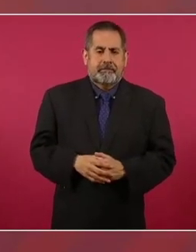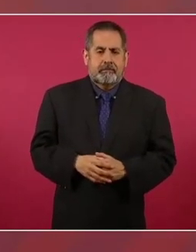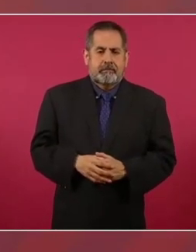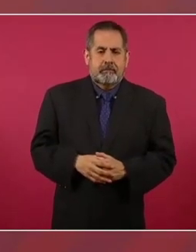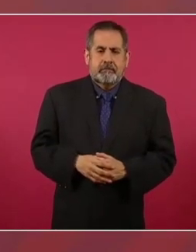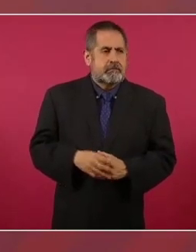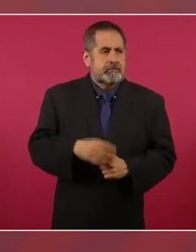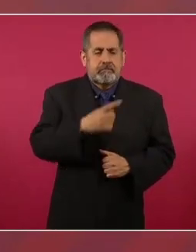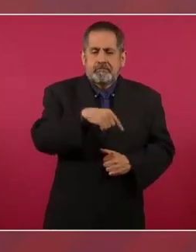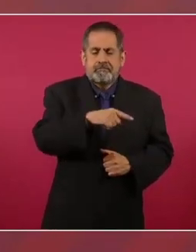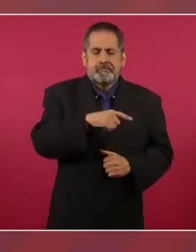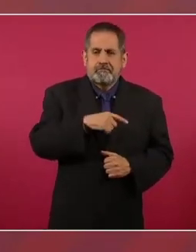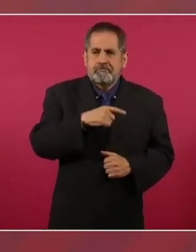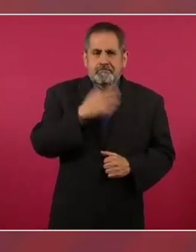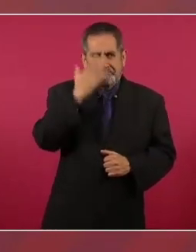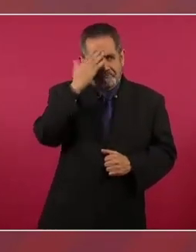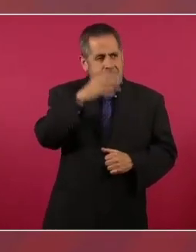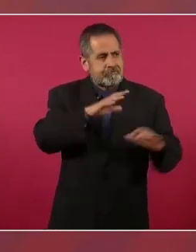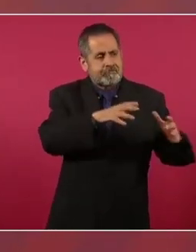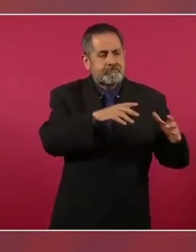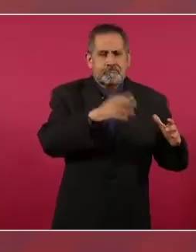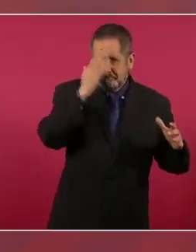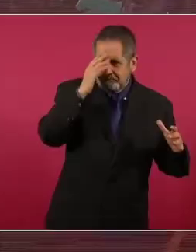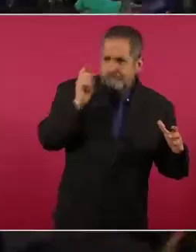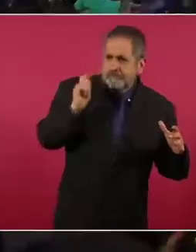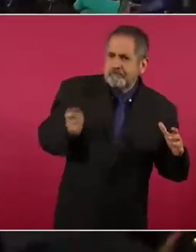Pero ellos no conocen al pueblo.